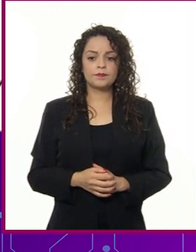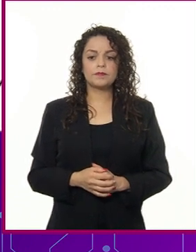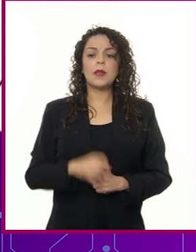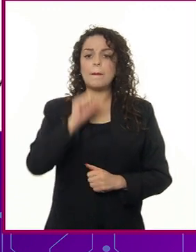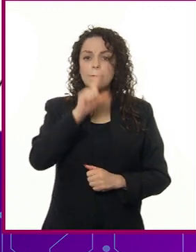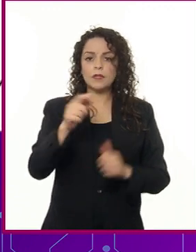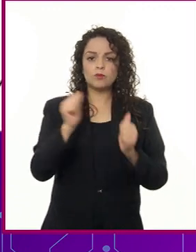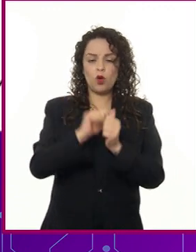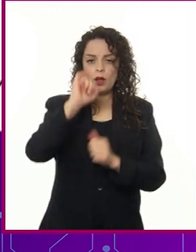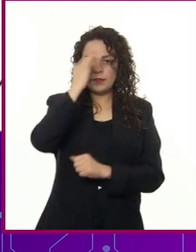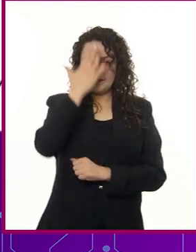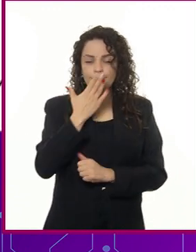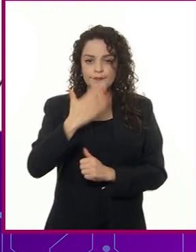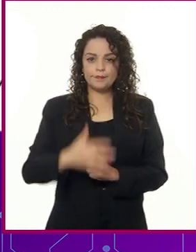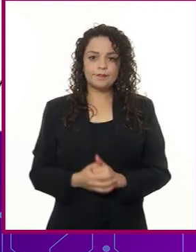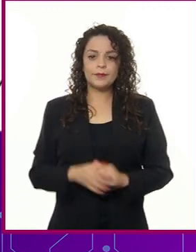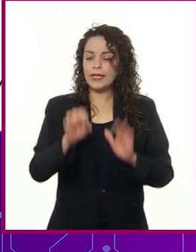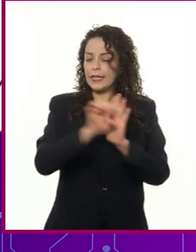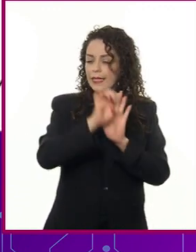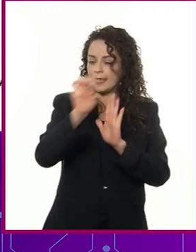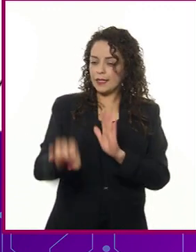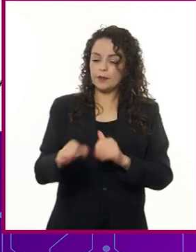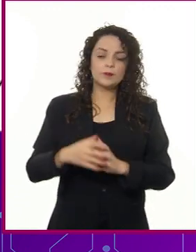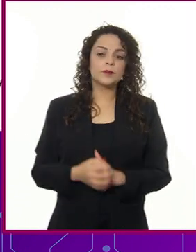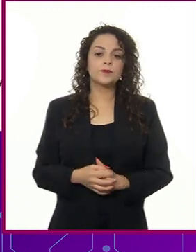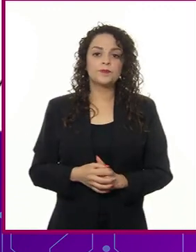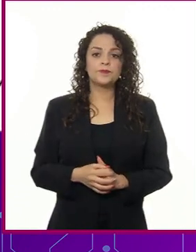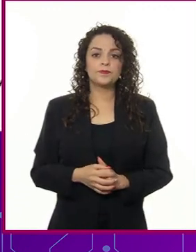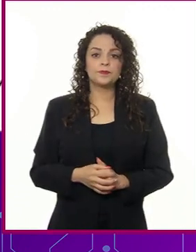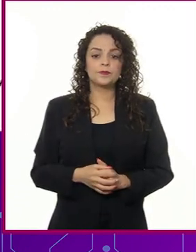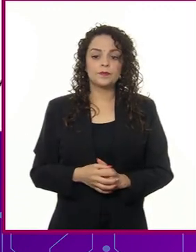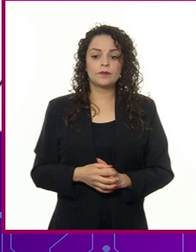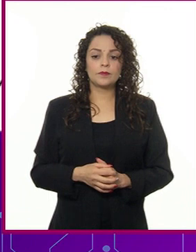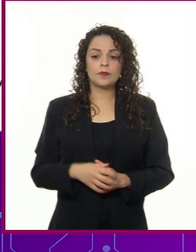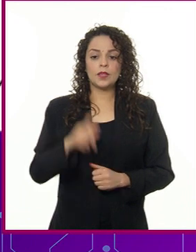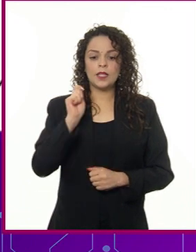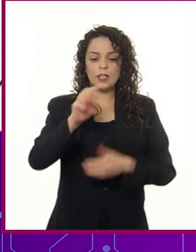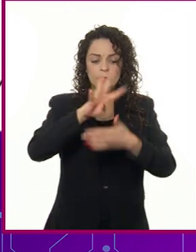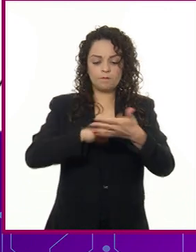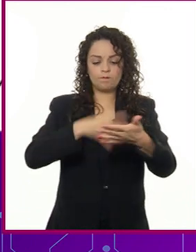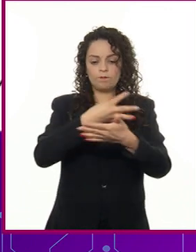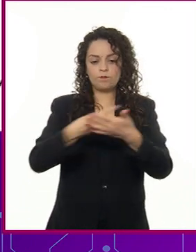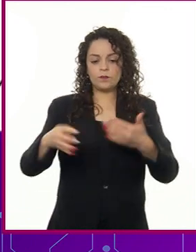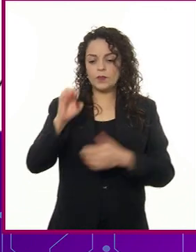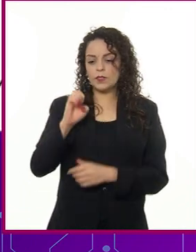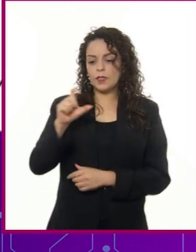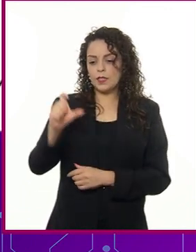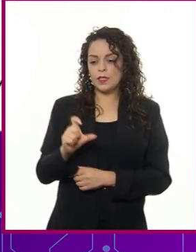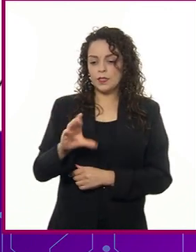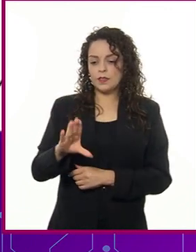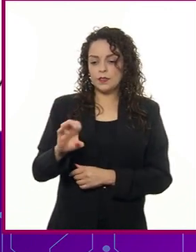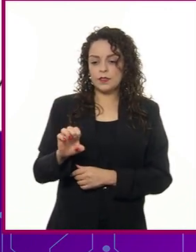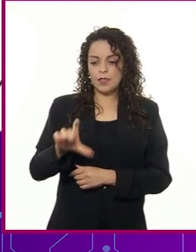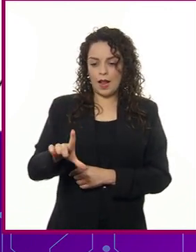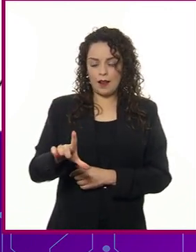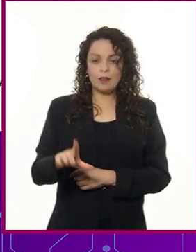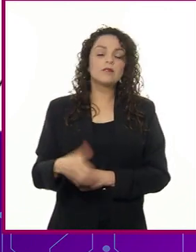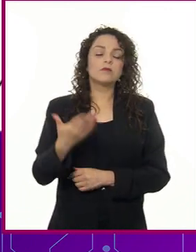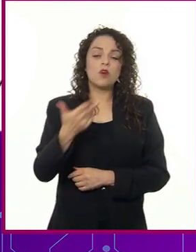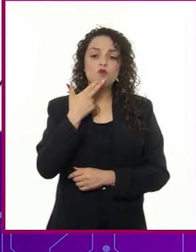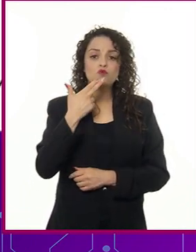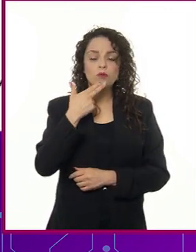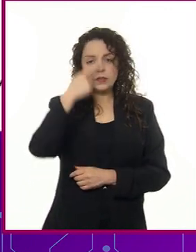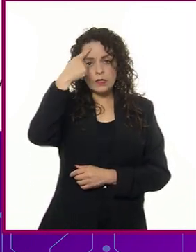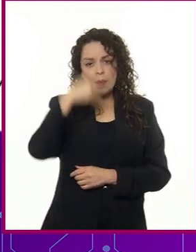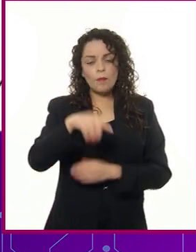imágenes. Por ejemplo, en el caso de las hojas de cálculo, se usan estos gráficos para representar